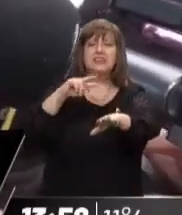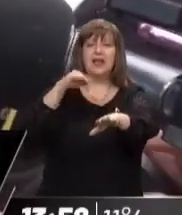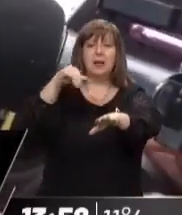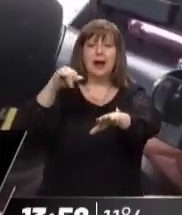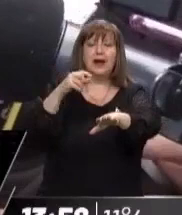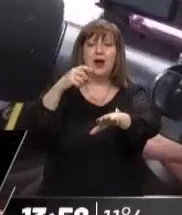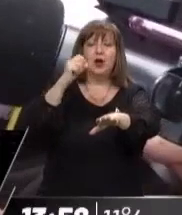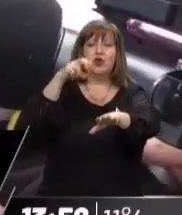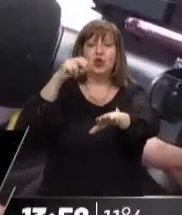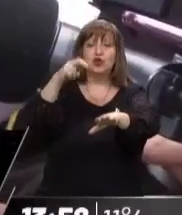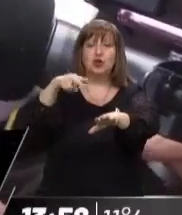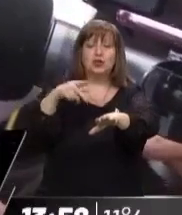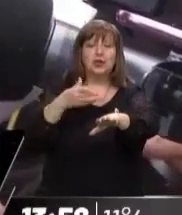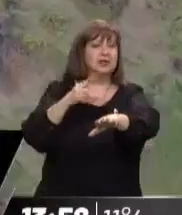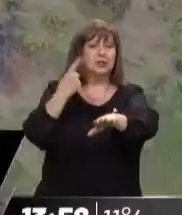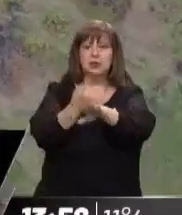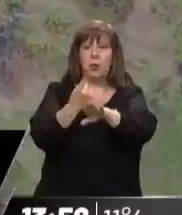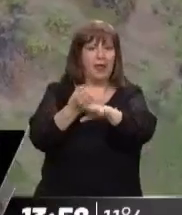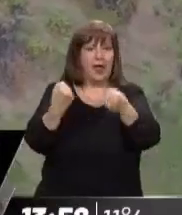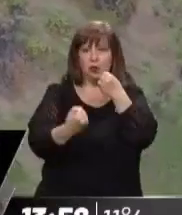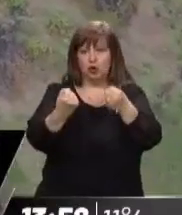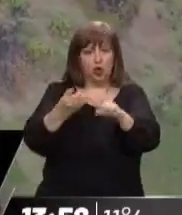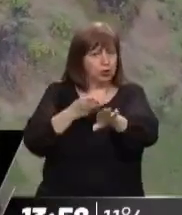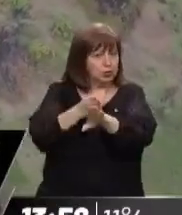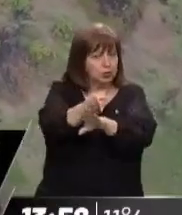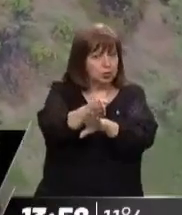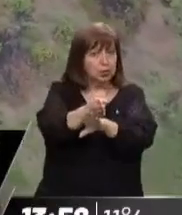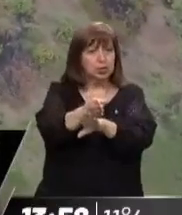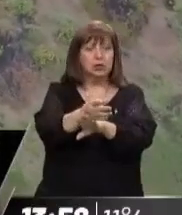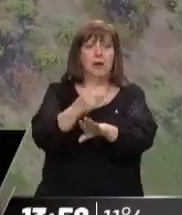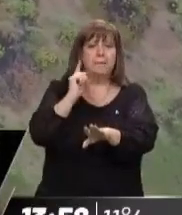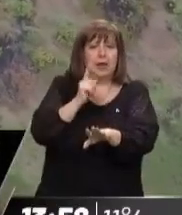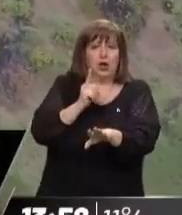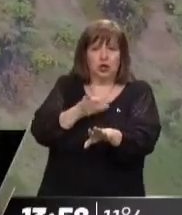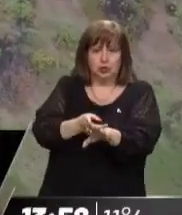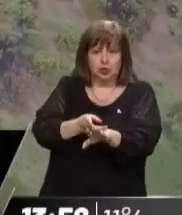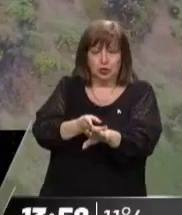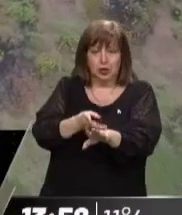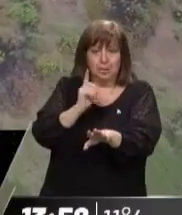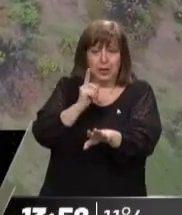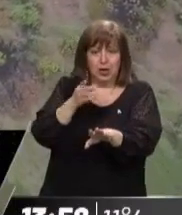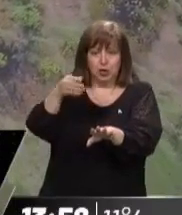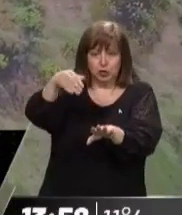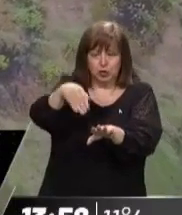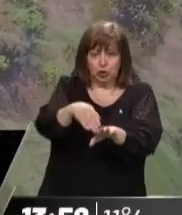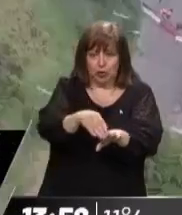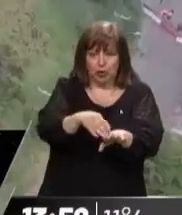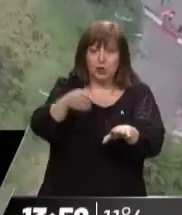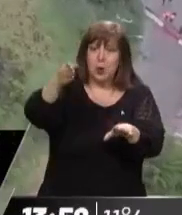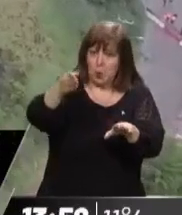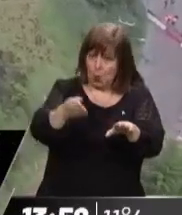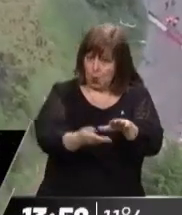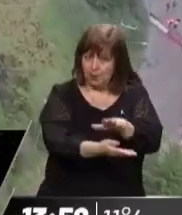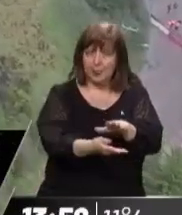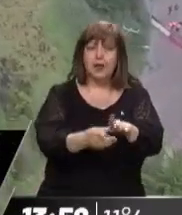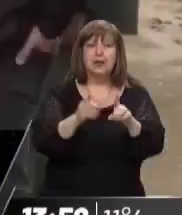ya se ha socavado es decir ya no hay tránsito posible ya no solo es un riesgo sino que saco socavado completamente la vía inferior y